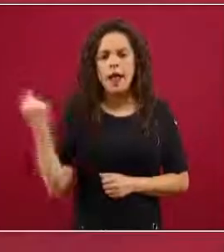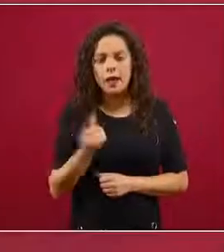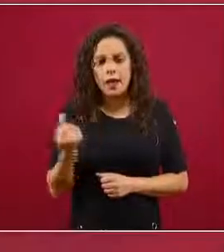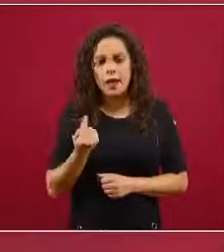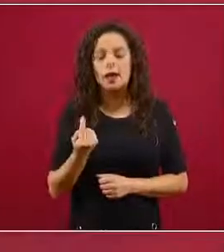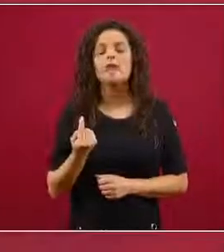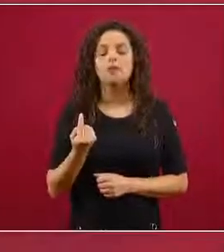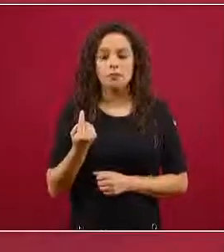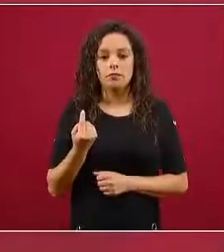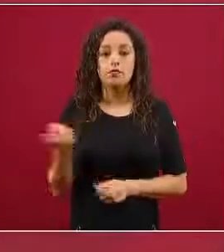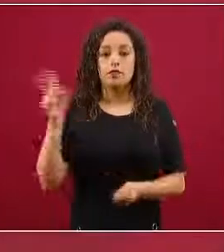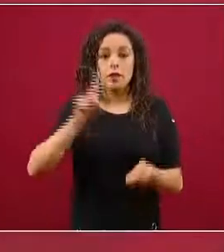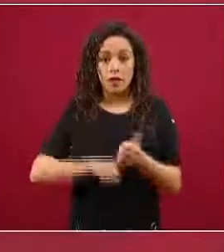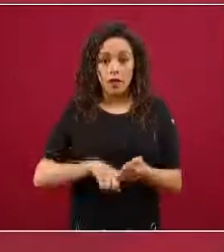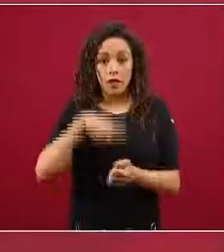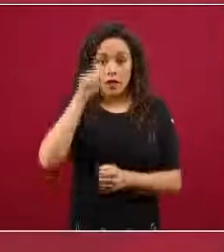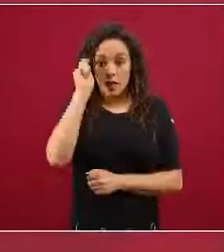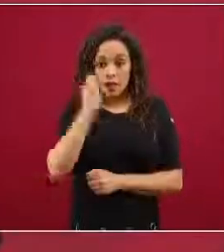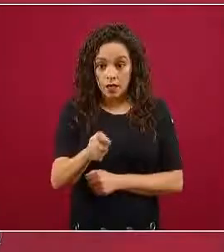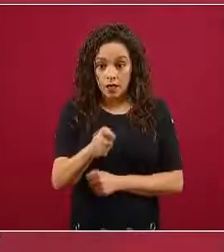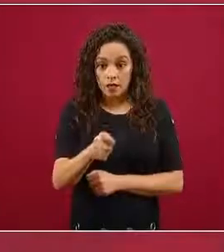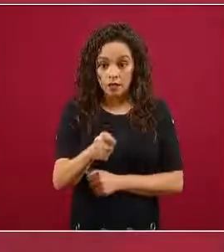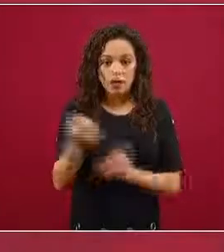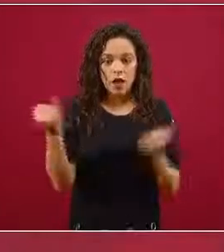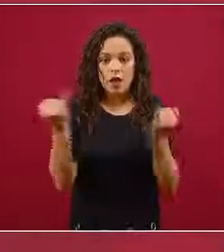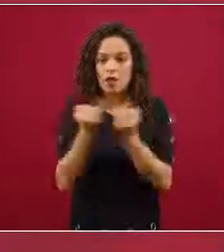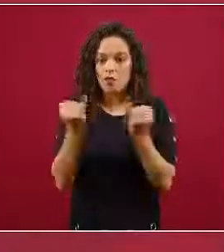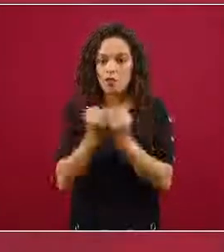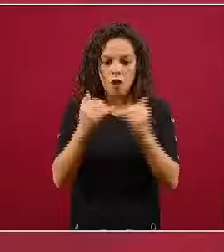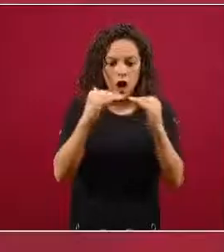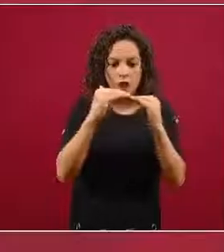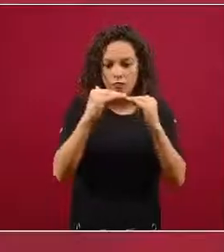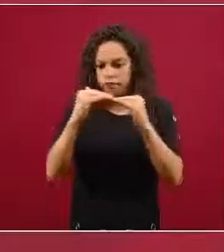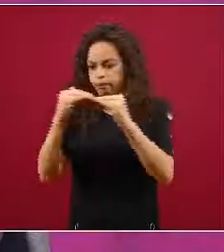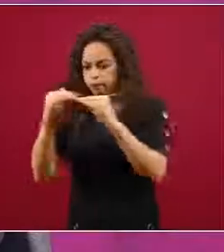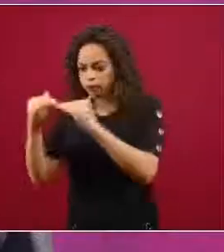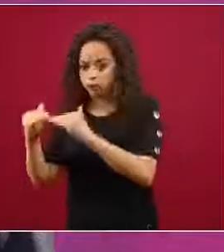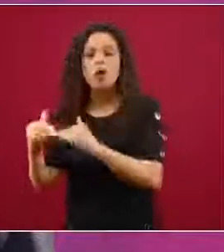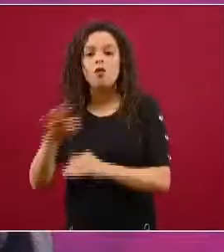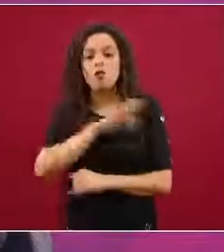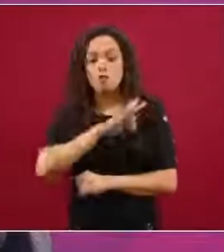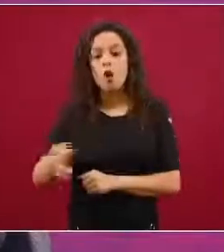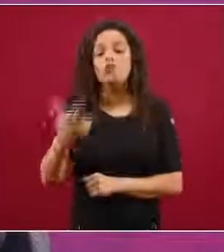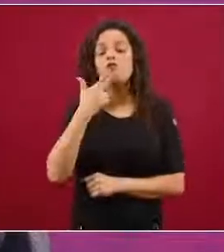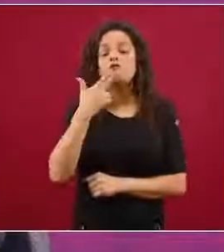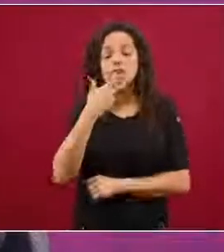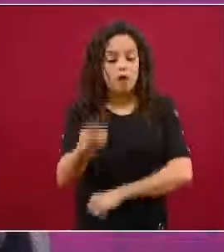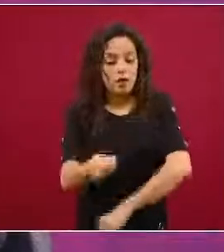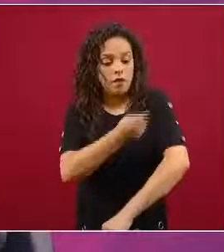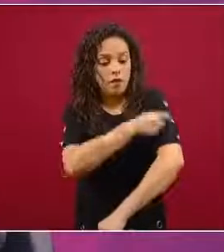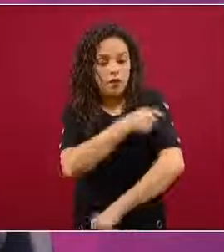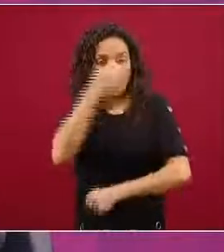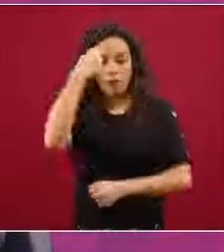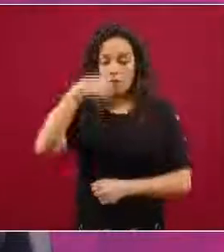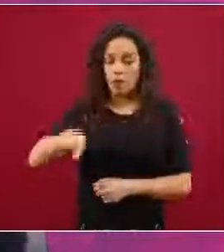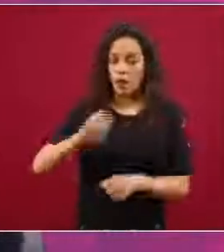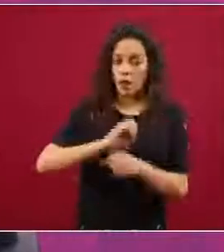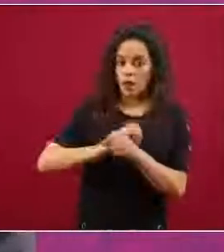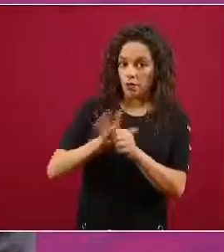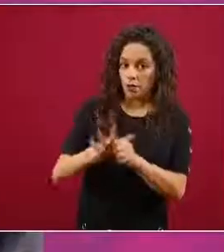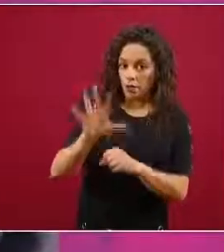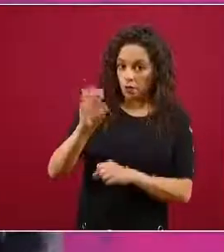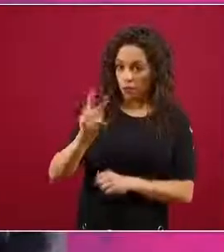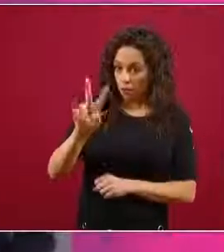de acceso equitativo a las potenciales vacunas COVID. Las vacunas para COVID